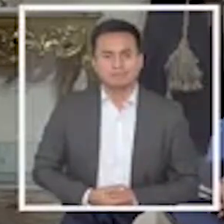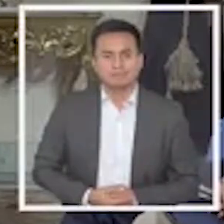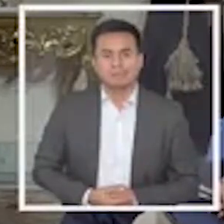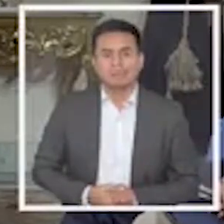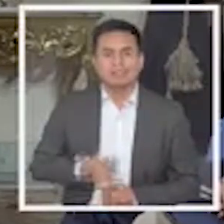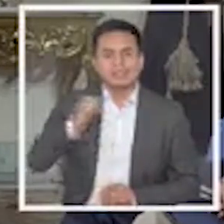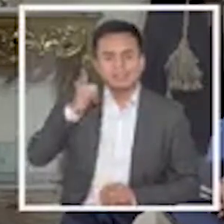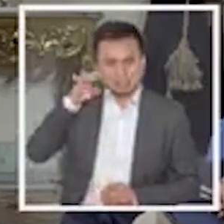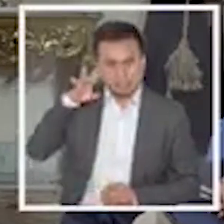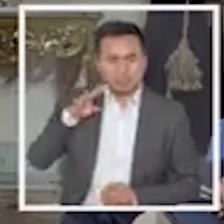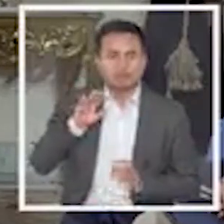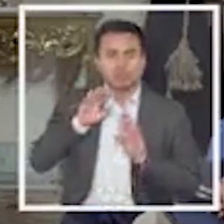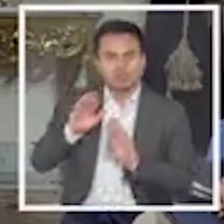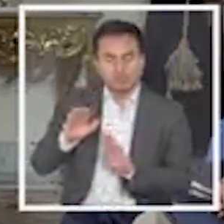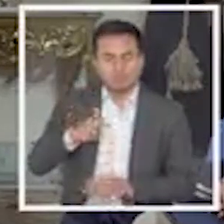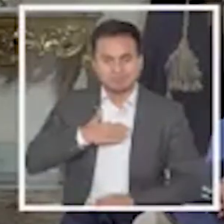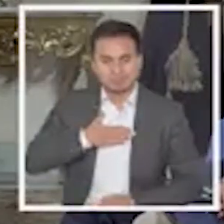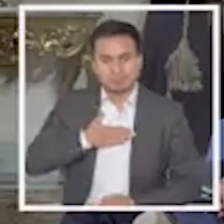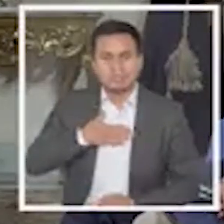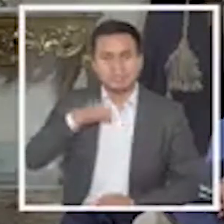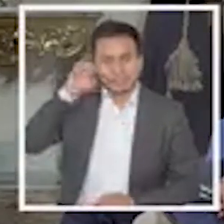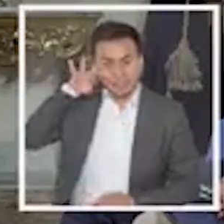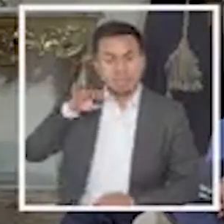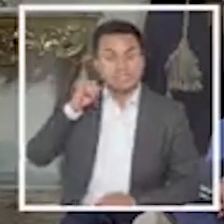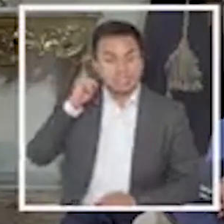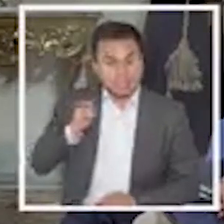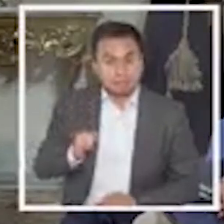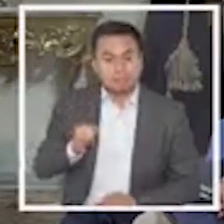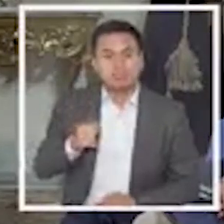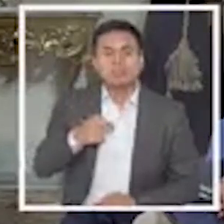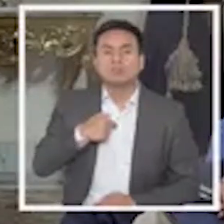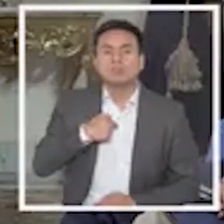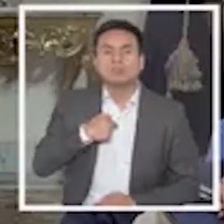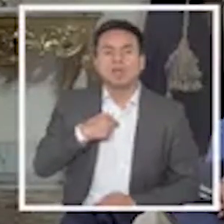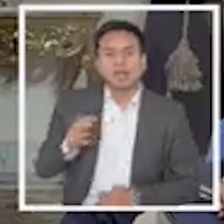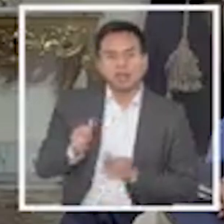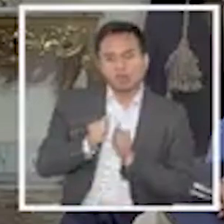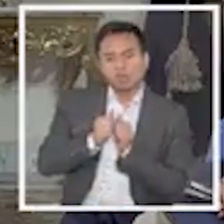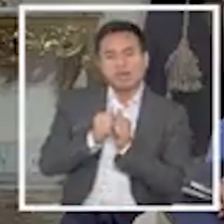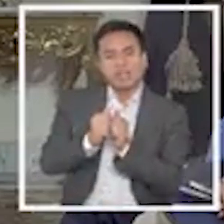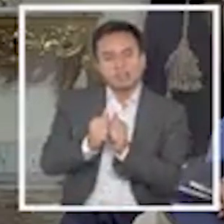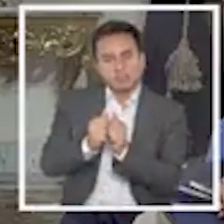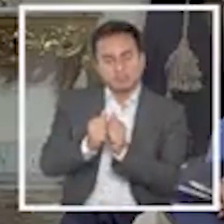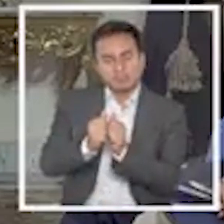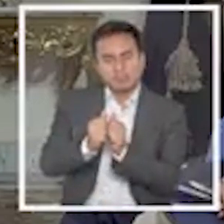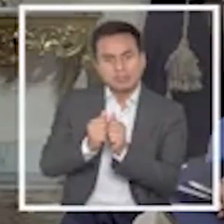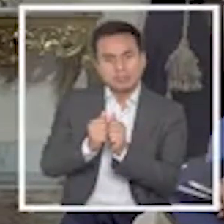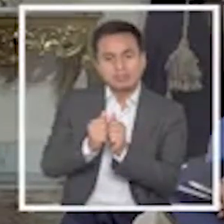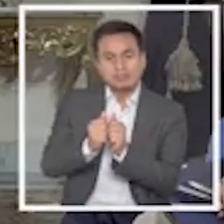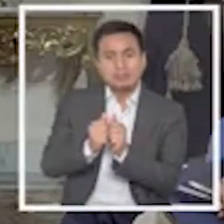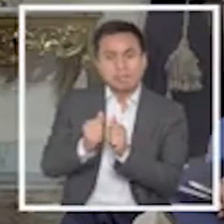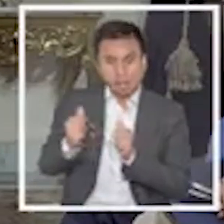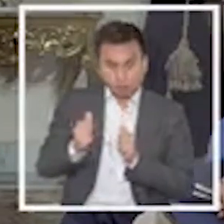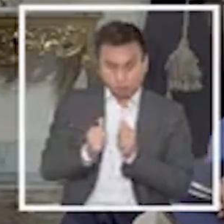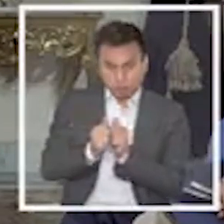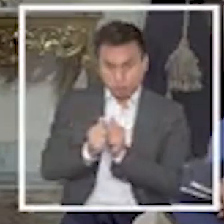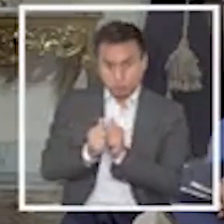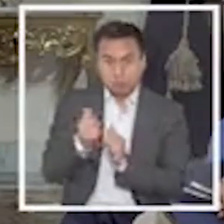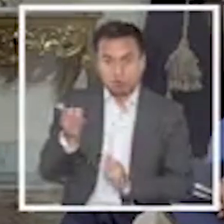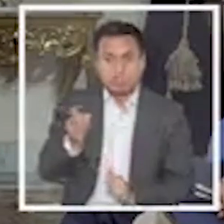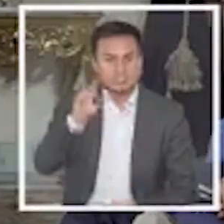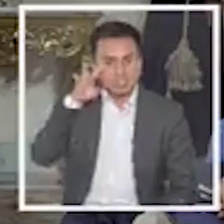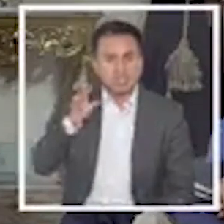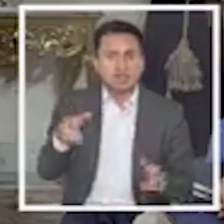Y sabés que siempre podés contar conmigo. Y sabés que siempre voy a estar acompañándote y que cuando te acompaño a vos sé